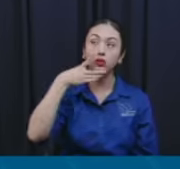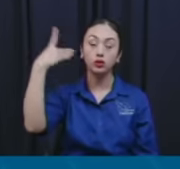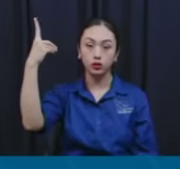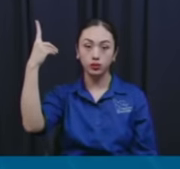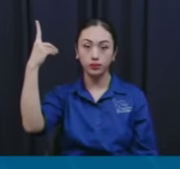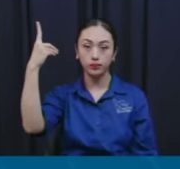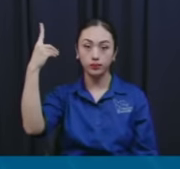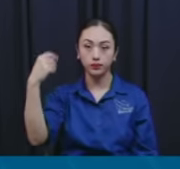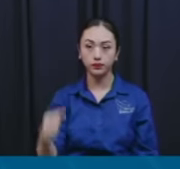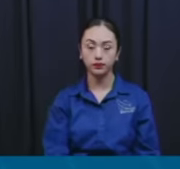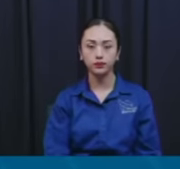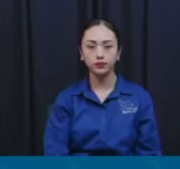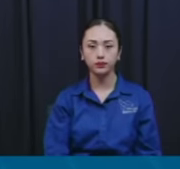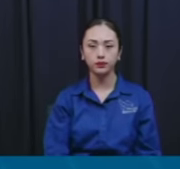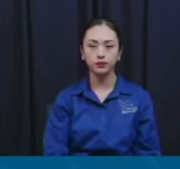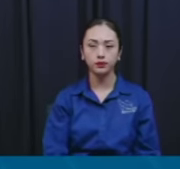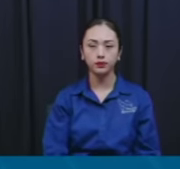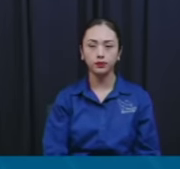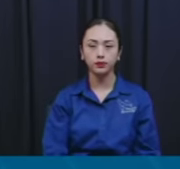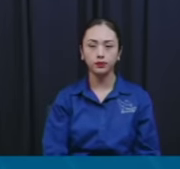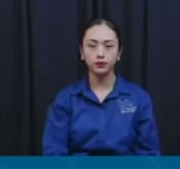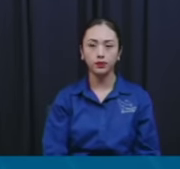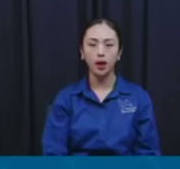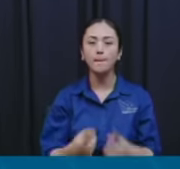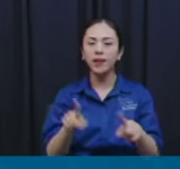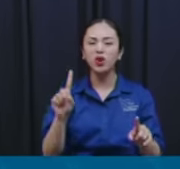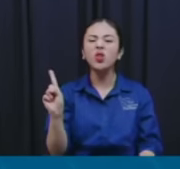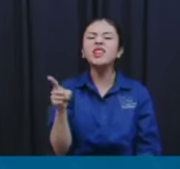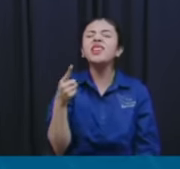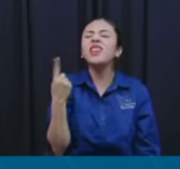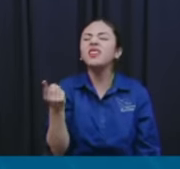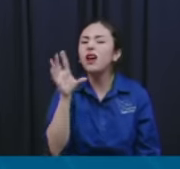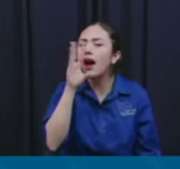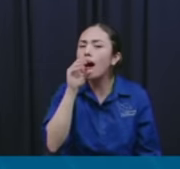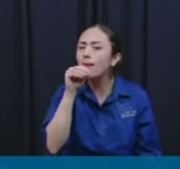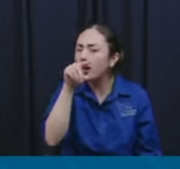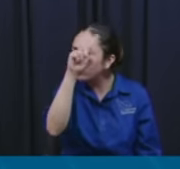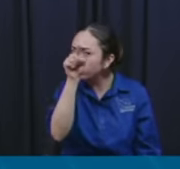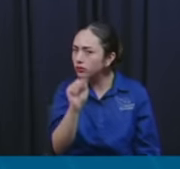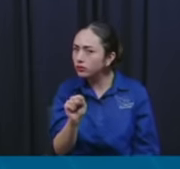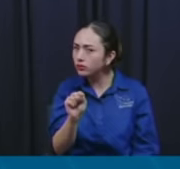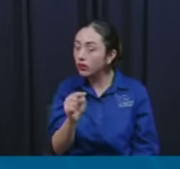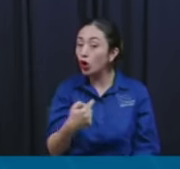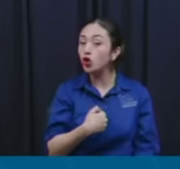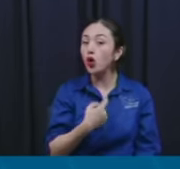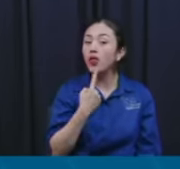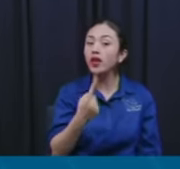altísimo quién hermano quién está hablando aquí yo